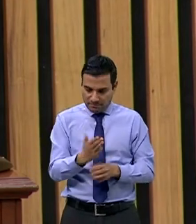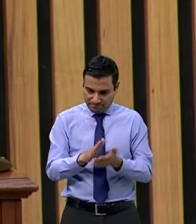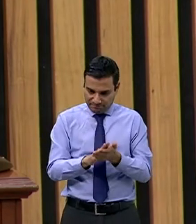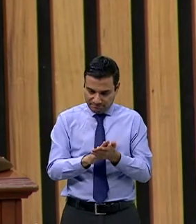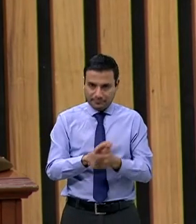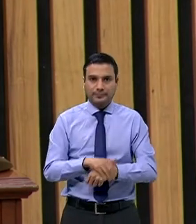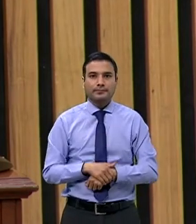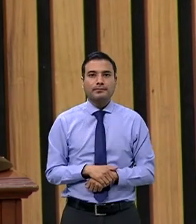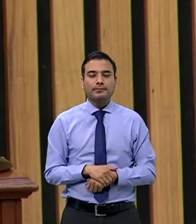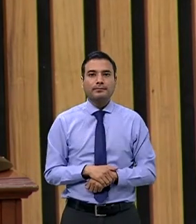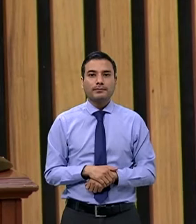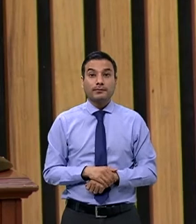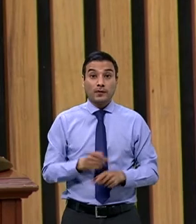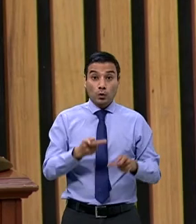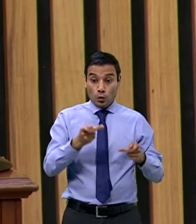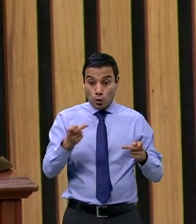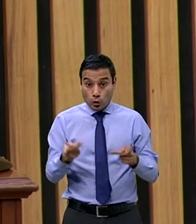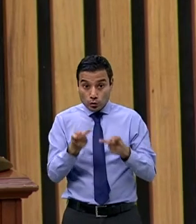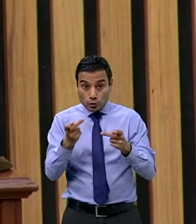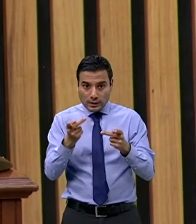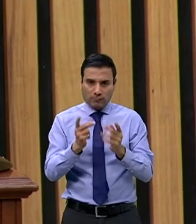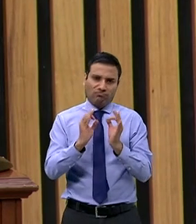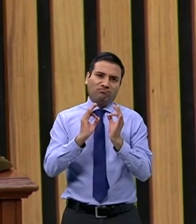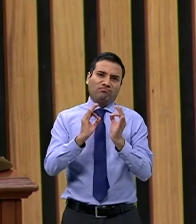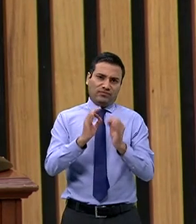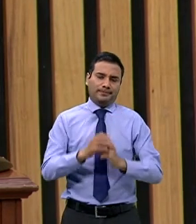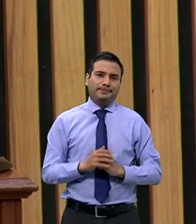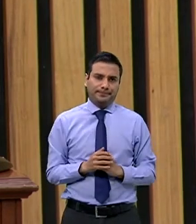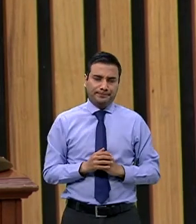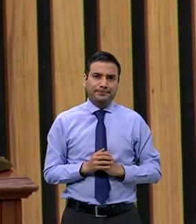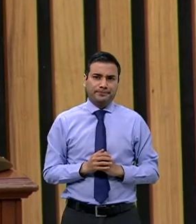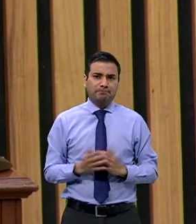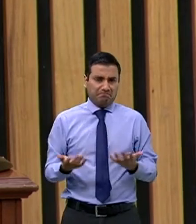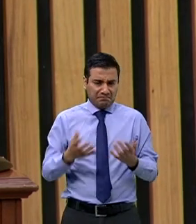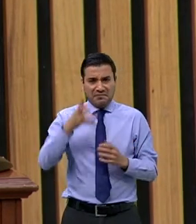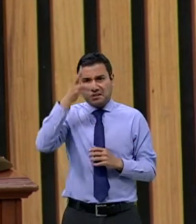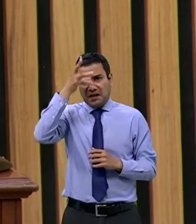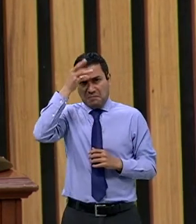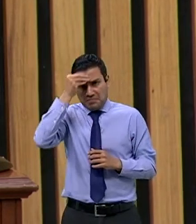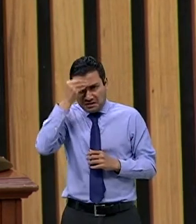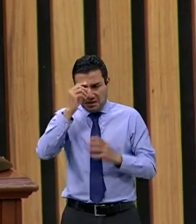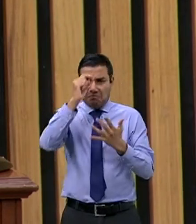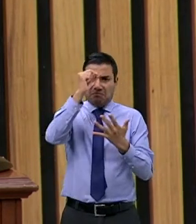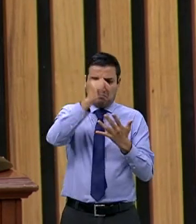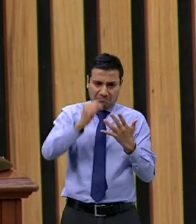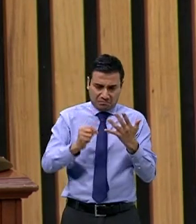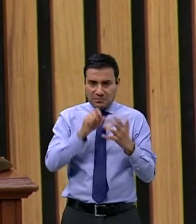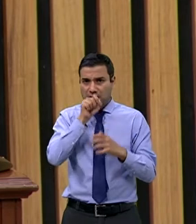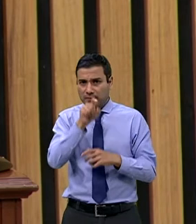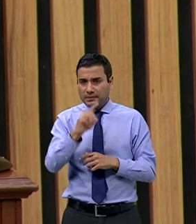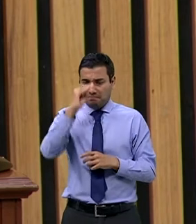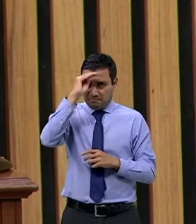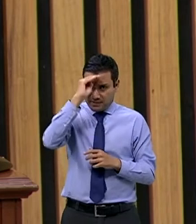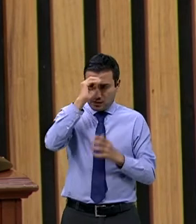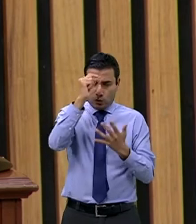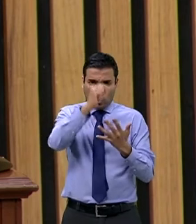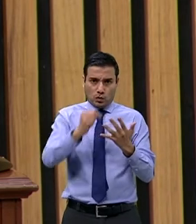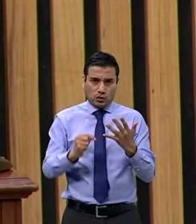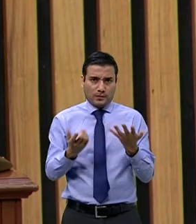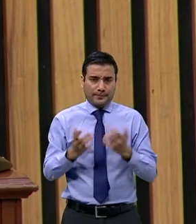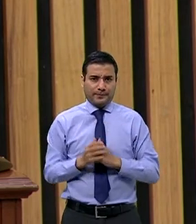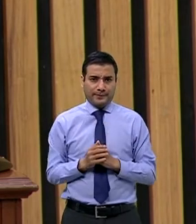esta consulta nos deja también lecciones nos deja reflexionar por parte del